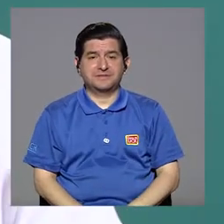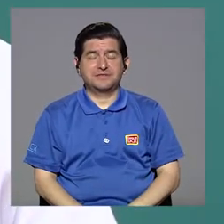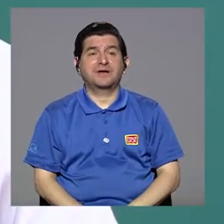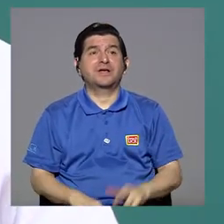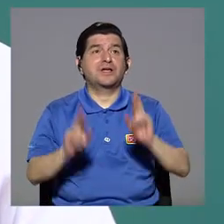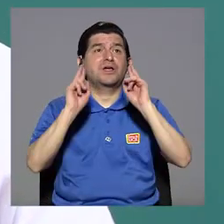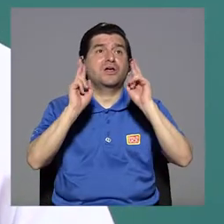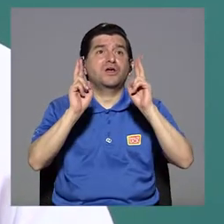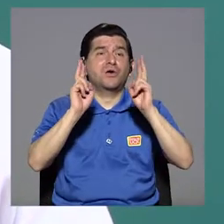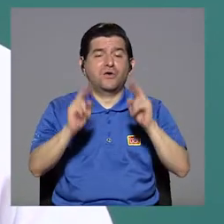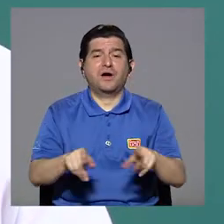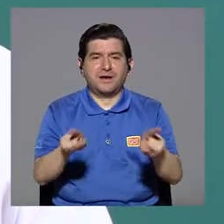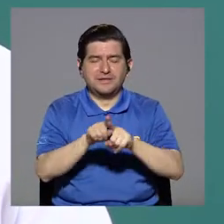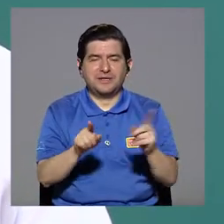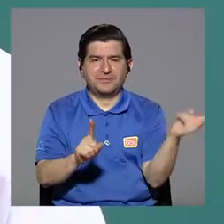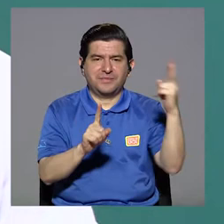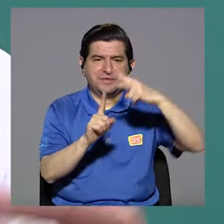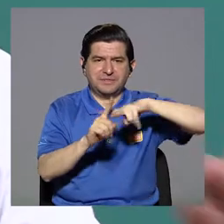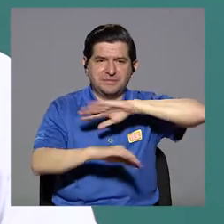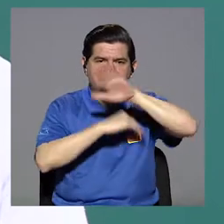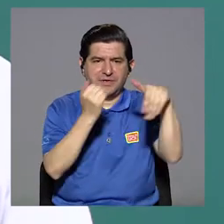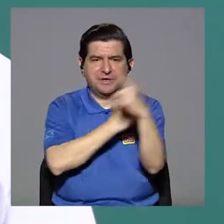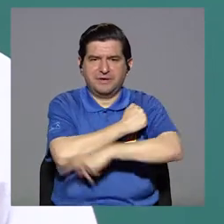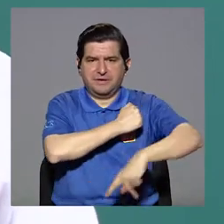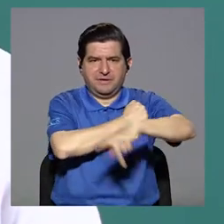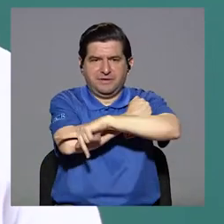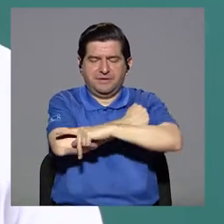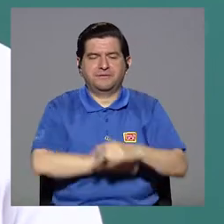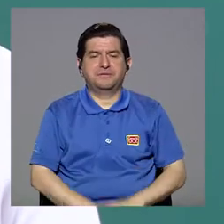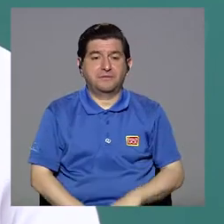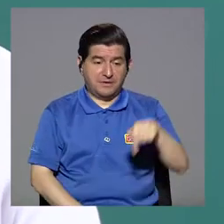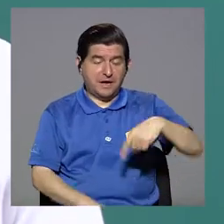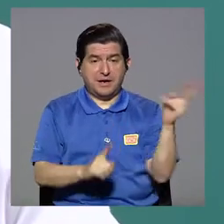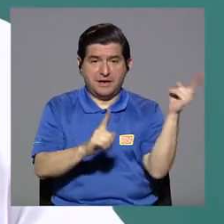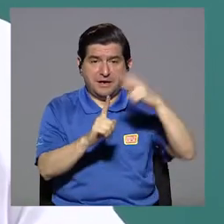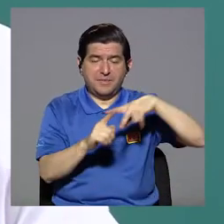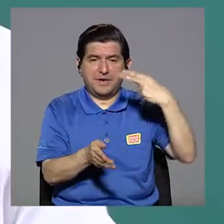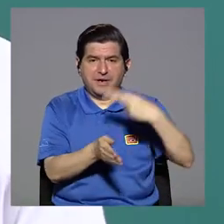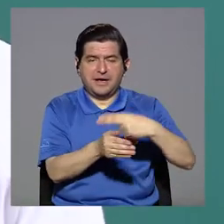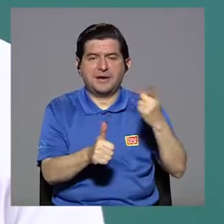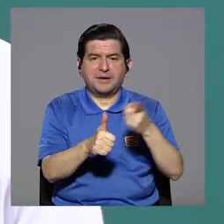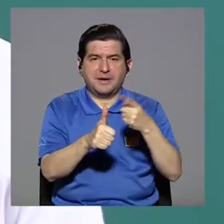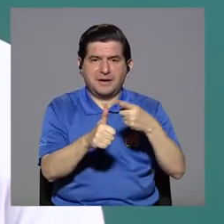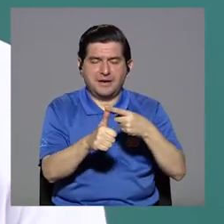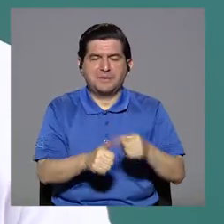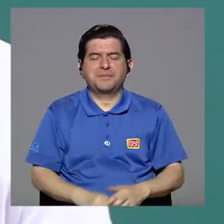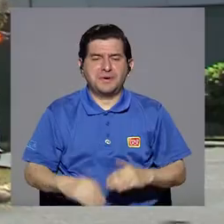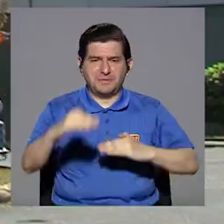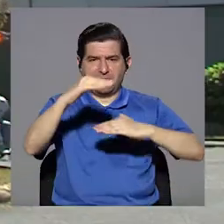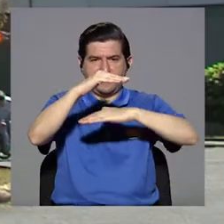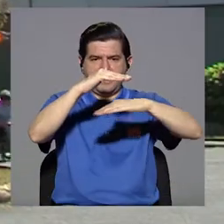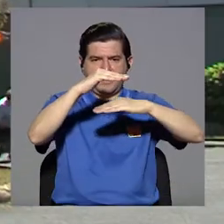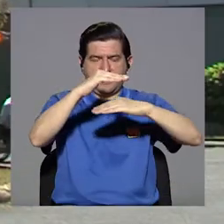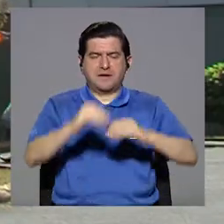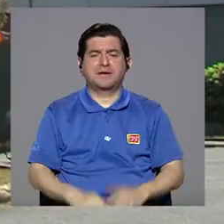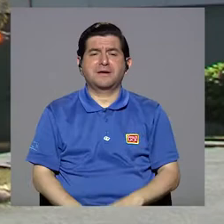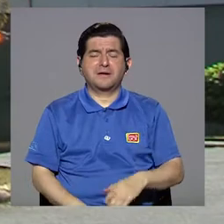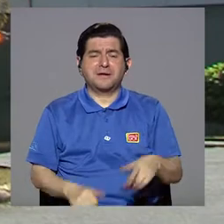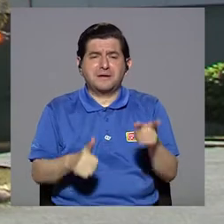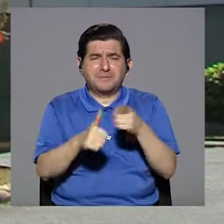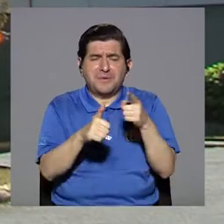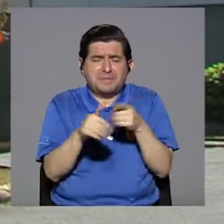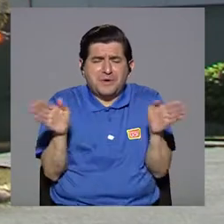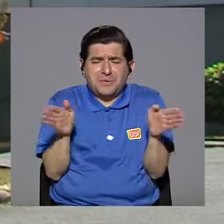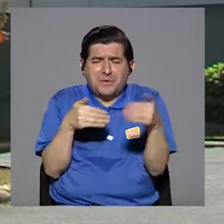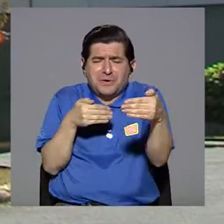sistema no del agua la signo es que ojalá sea previamente en todo el país y aquí está implementado en nuestro hospital en la primera planta que como luego nacimos